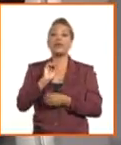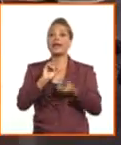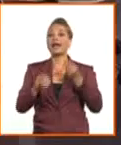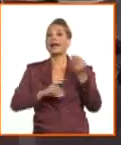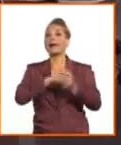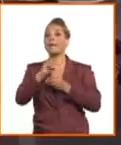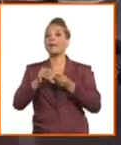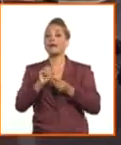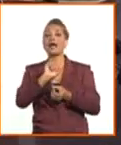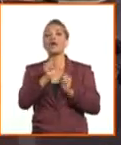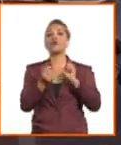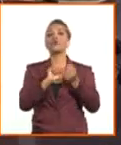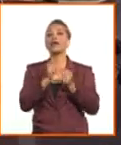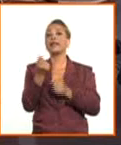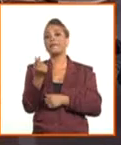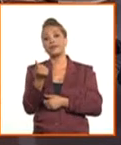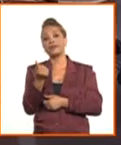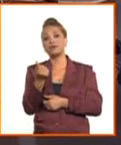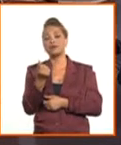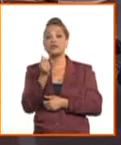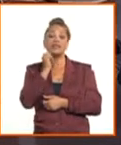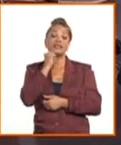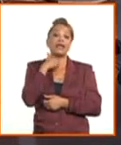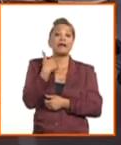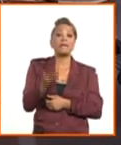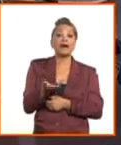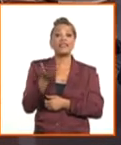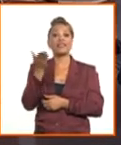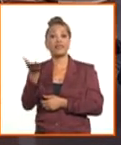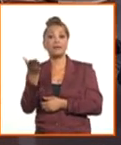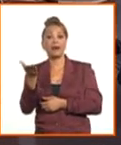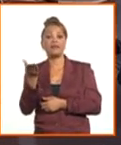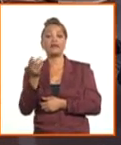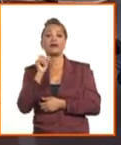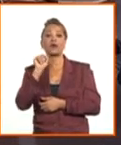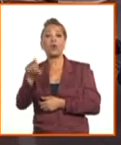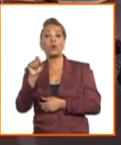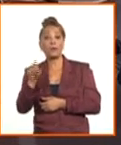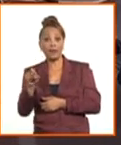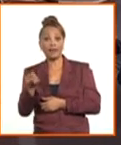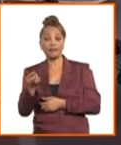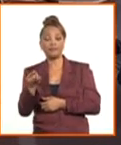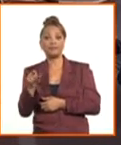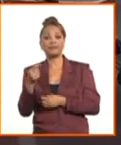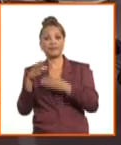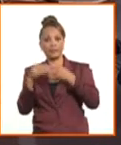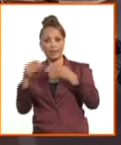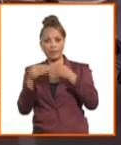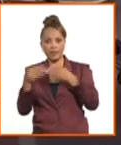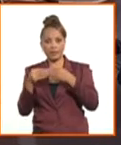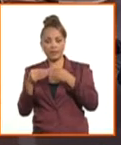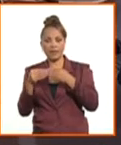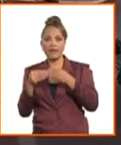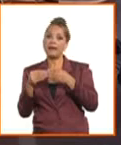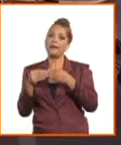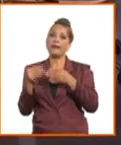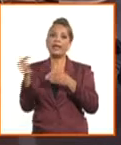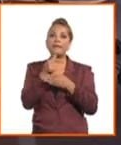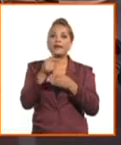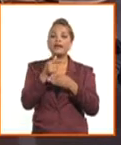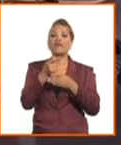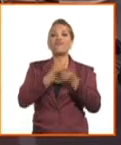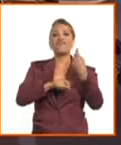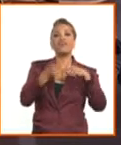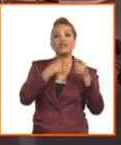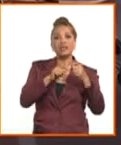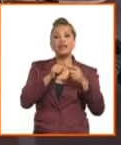sería el precio. Si hay mucha más demanda de comprar que incentivo o capacidad o